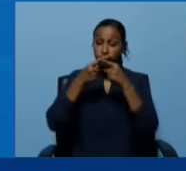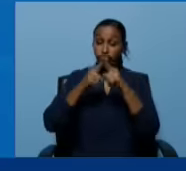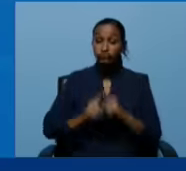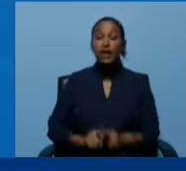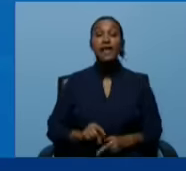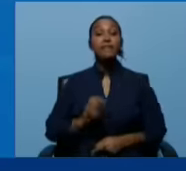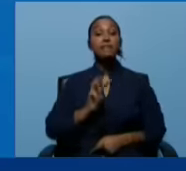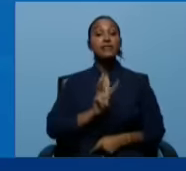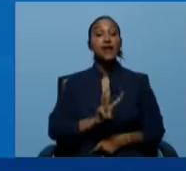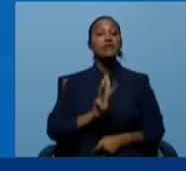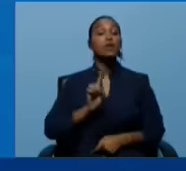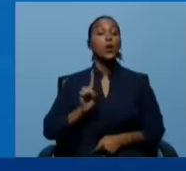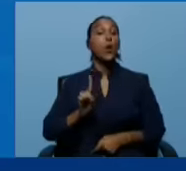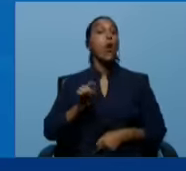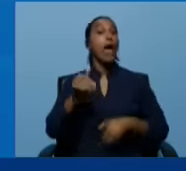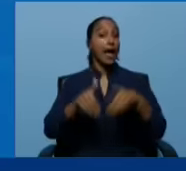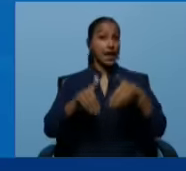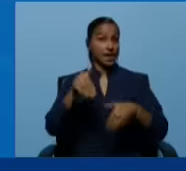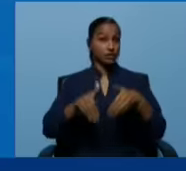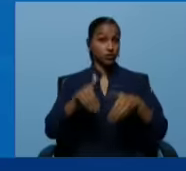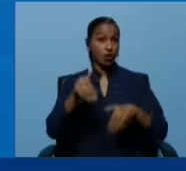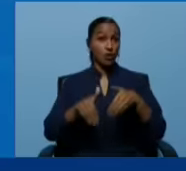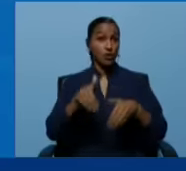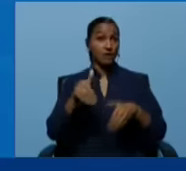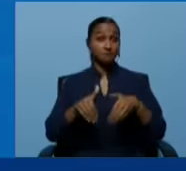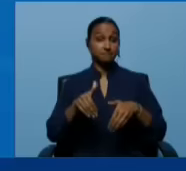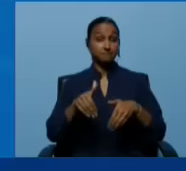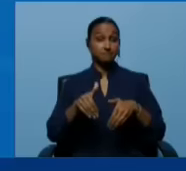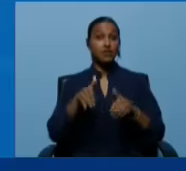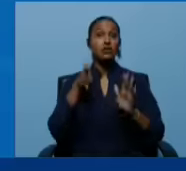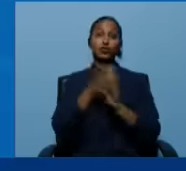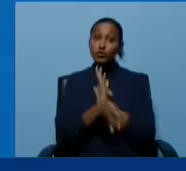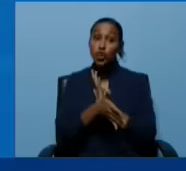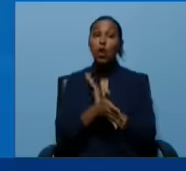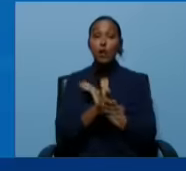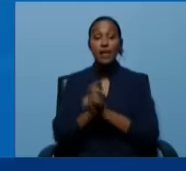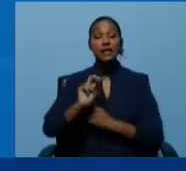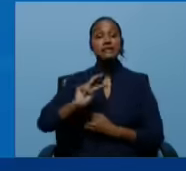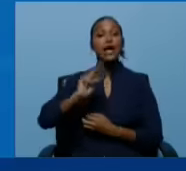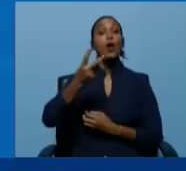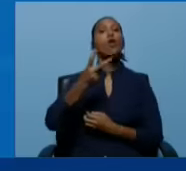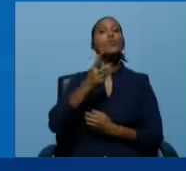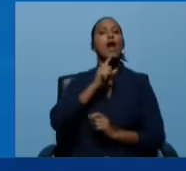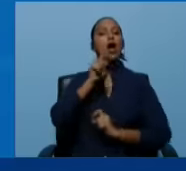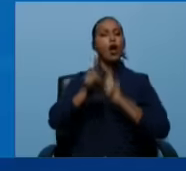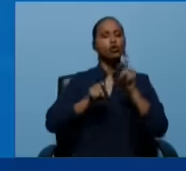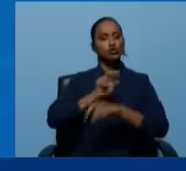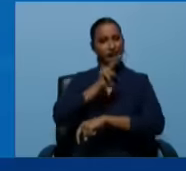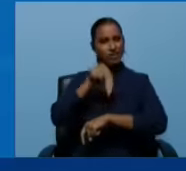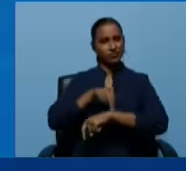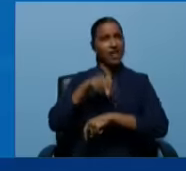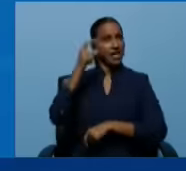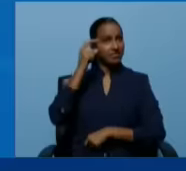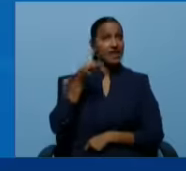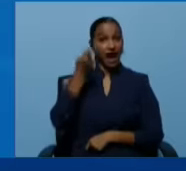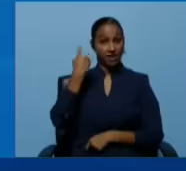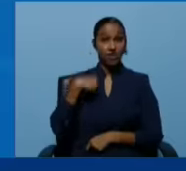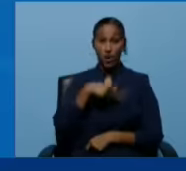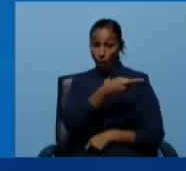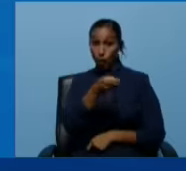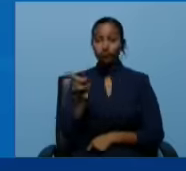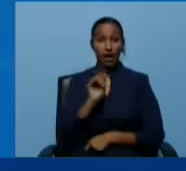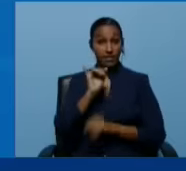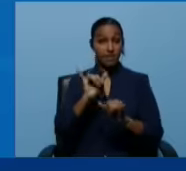sin contar estas 2 consultas nacionales que hemos hecho, como la de ayer, que ustedes la vieron, nadie se los